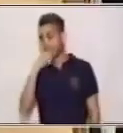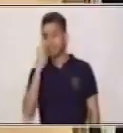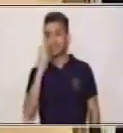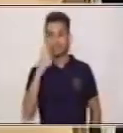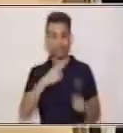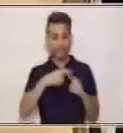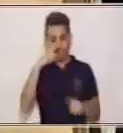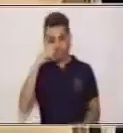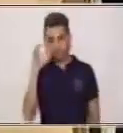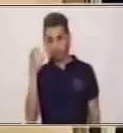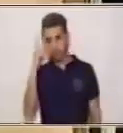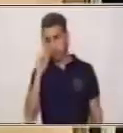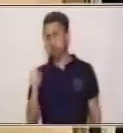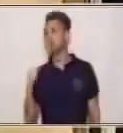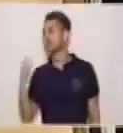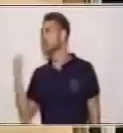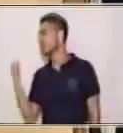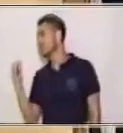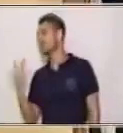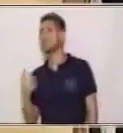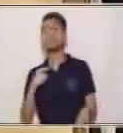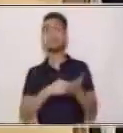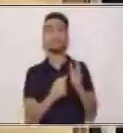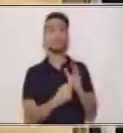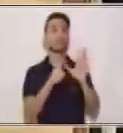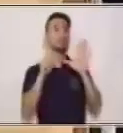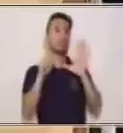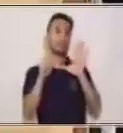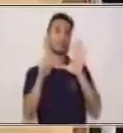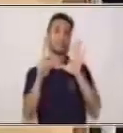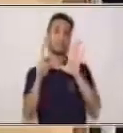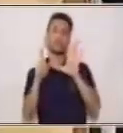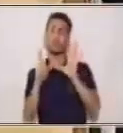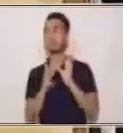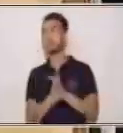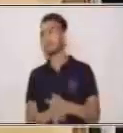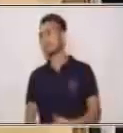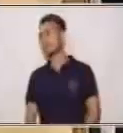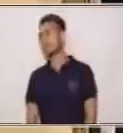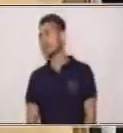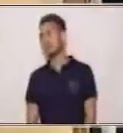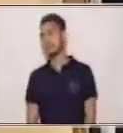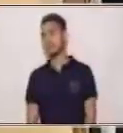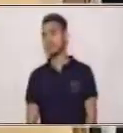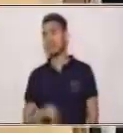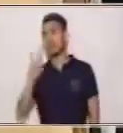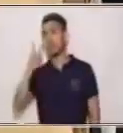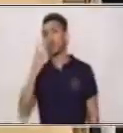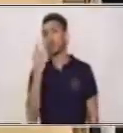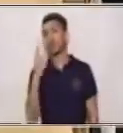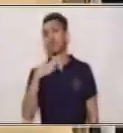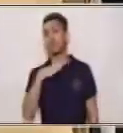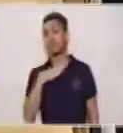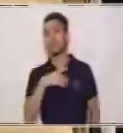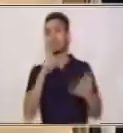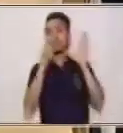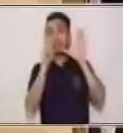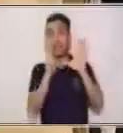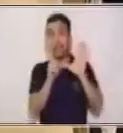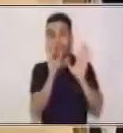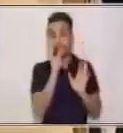¿Sí? Sexto significa seis. Entonces tiene, la unidad tiene seis partes